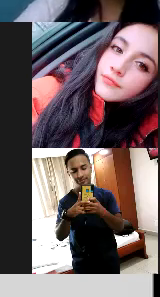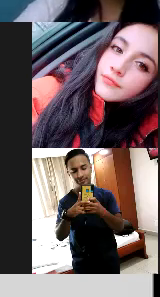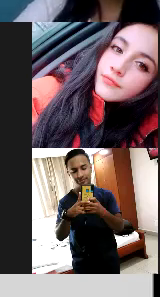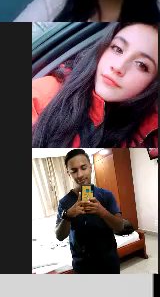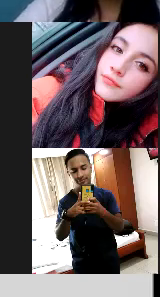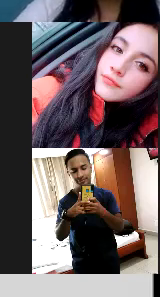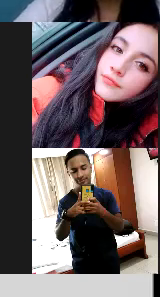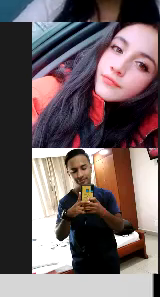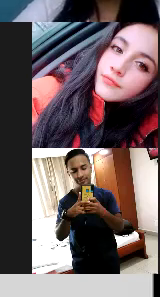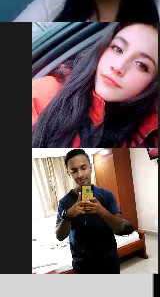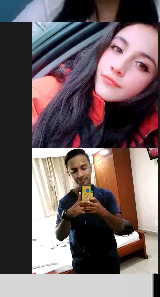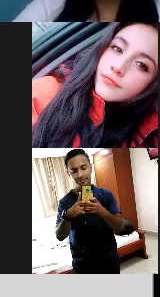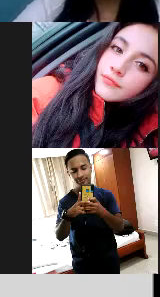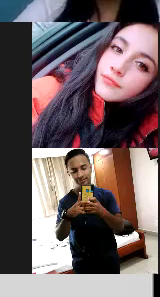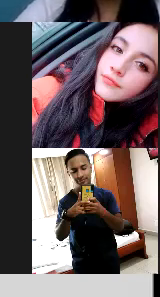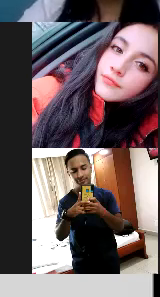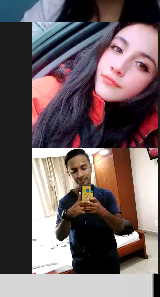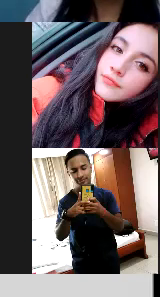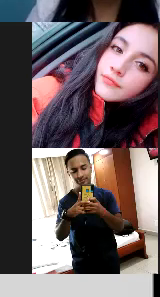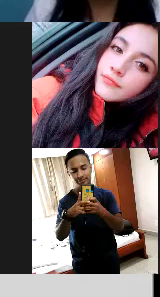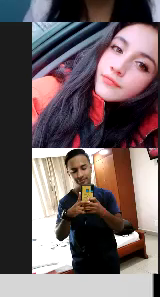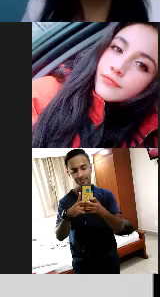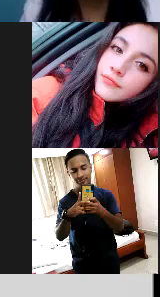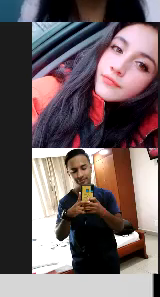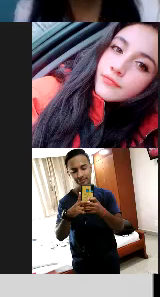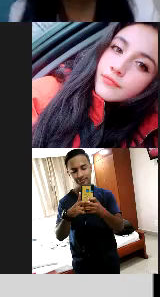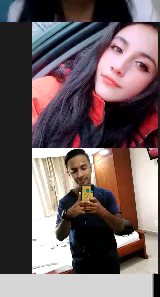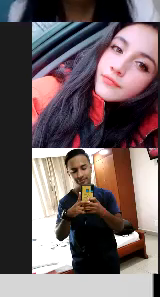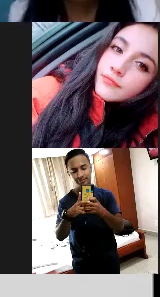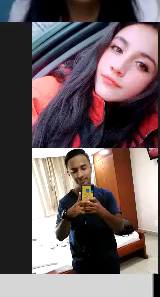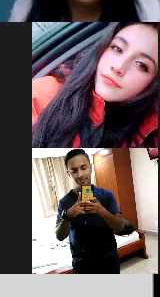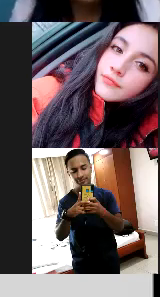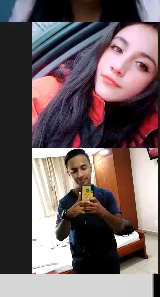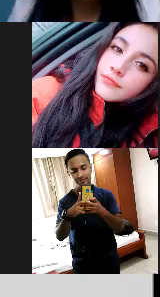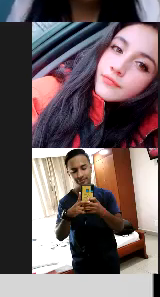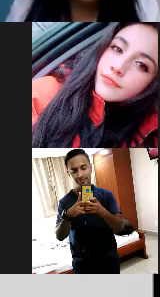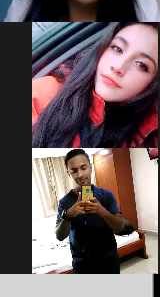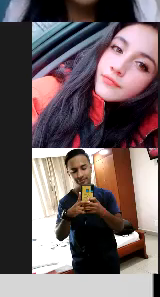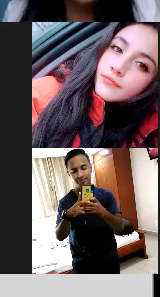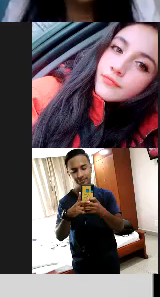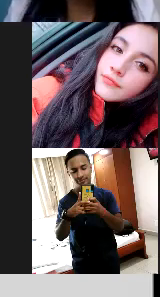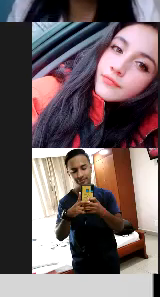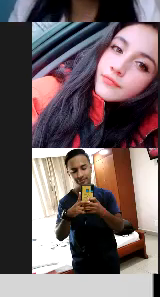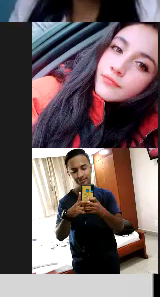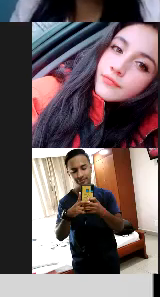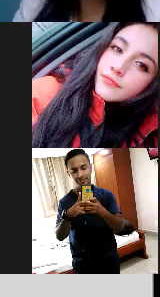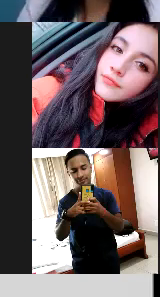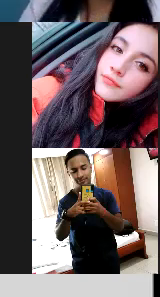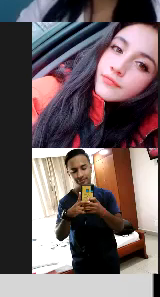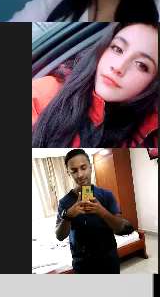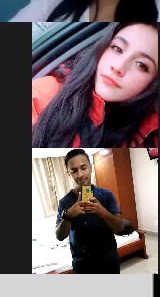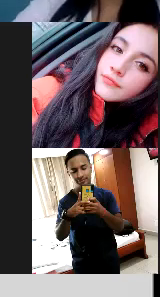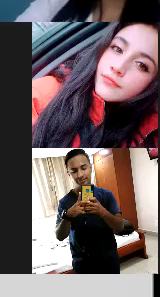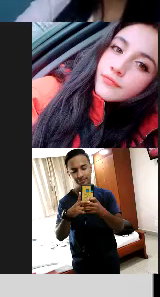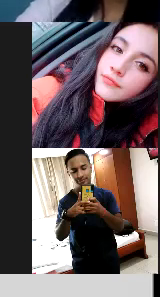patología. Pero a partir de la 4 y de la 5, que lamentablemente muchos de los pacientes nos llegan ya en las últimas etapas,